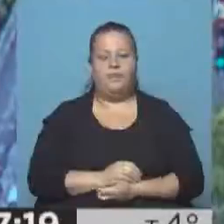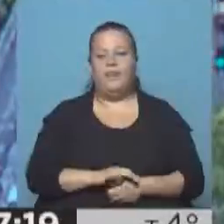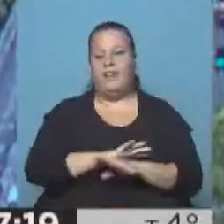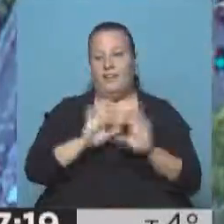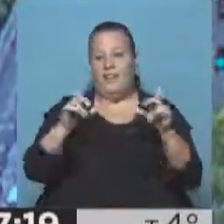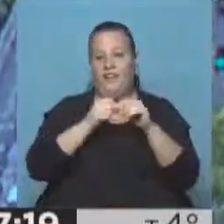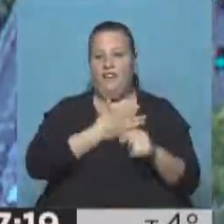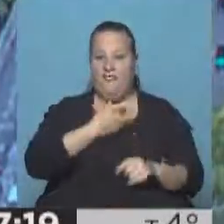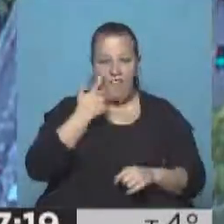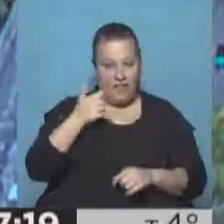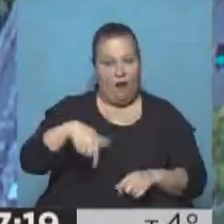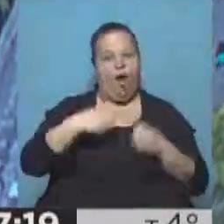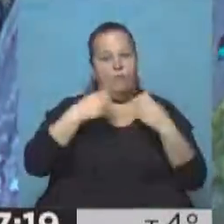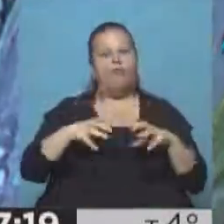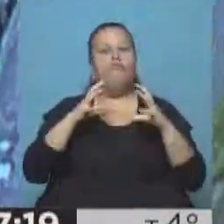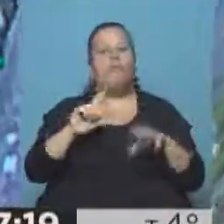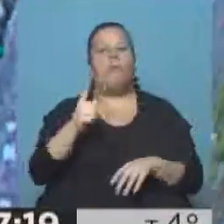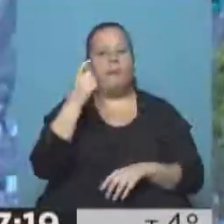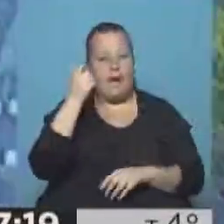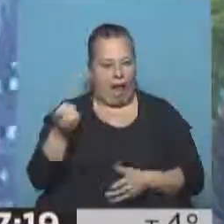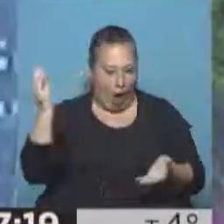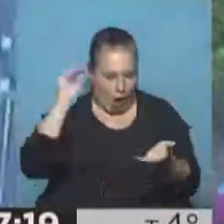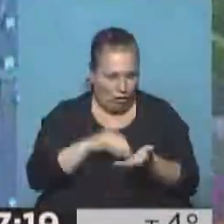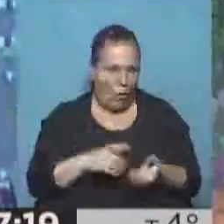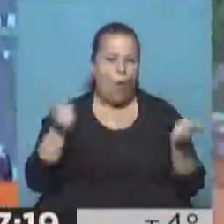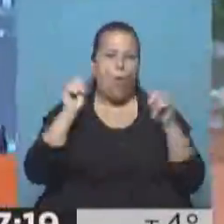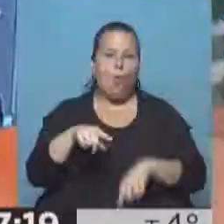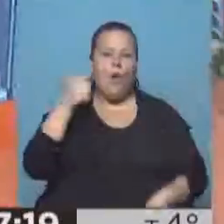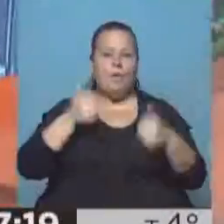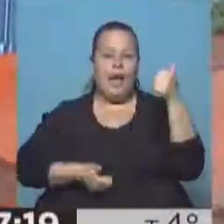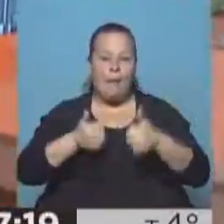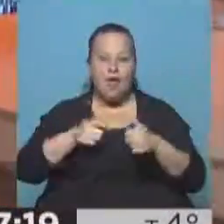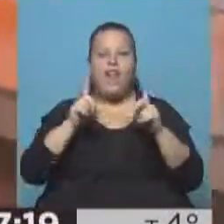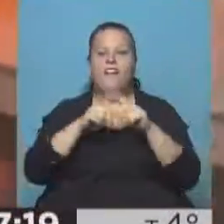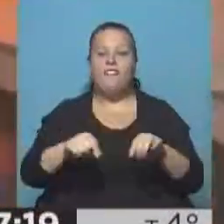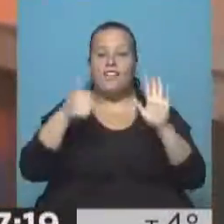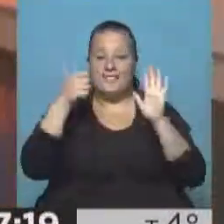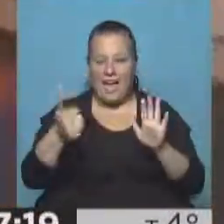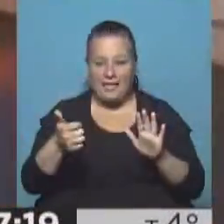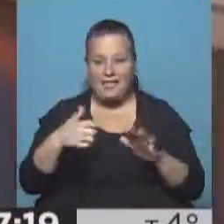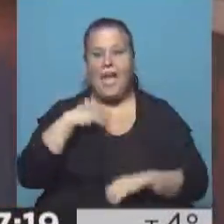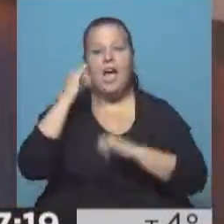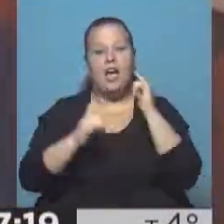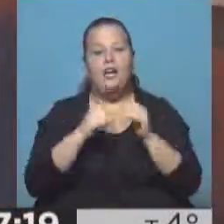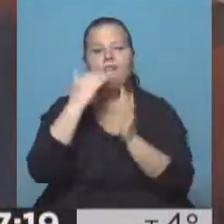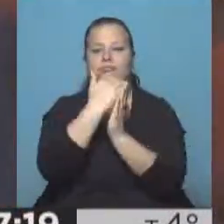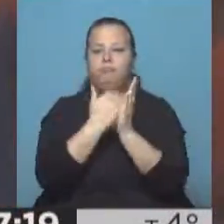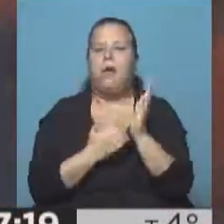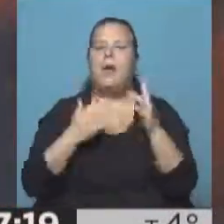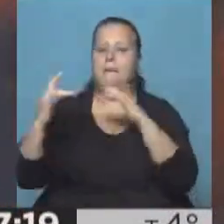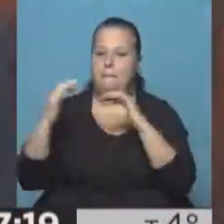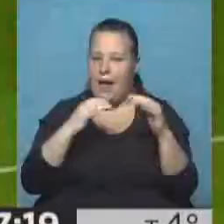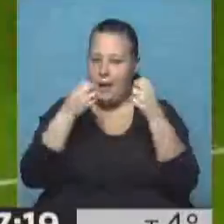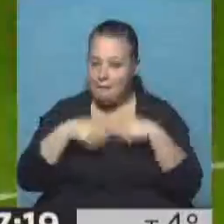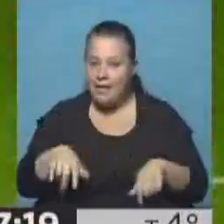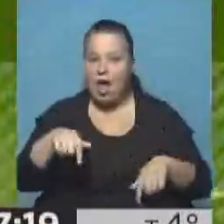Termina la fecha FIFA y arranca hoy el fútbol de Primera División otra vez. Se reanuda el campeonato. Fecha número 6 y vamos a repasar el cronograma de partidos que van a